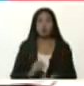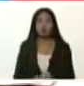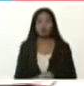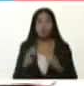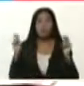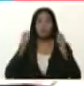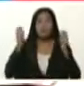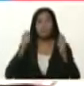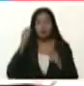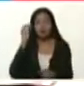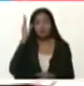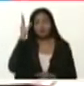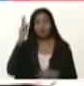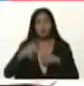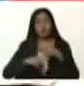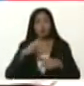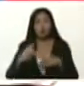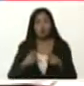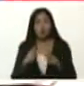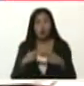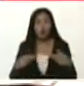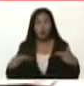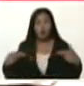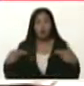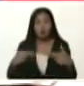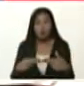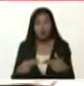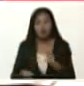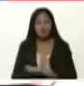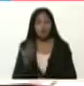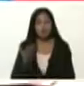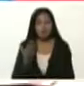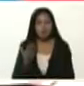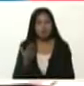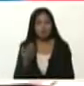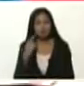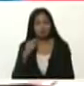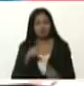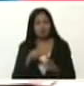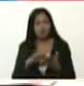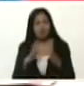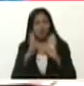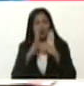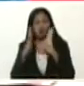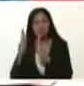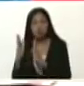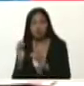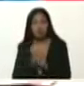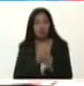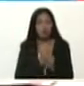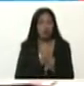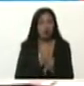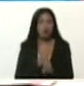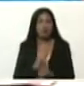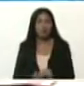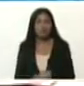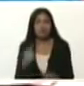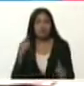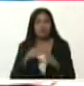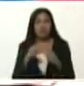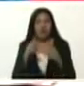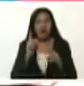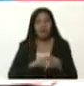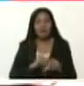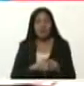la capacidad productiva por hectárea, muy importante. Eso implica la organización en el trabajo, que lleguen a tiempo